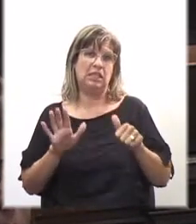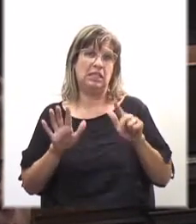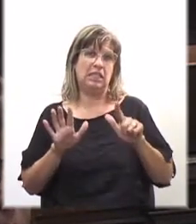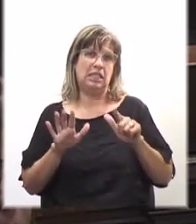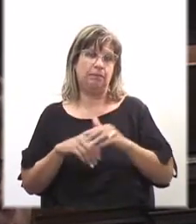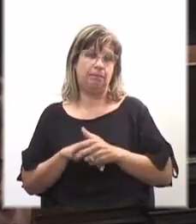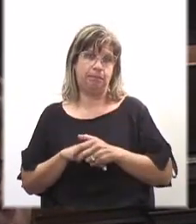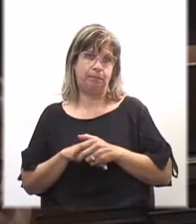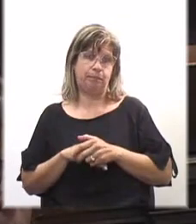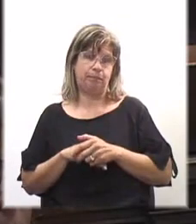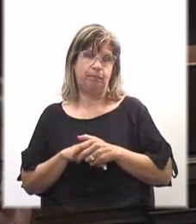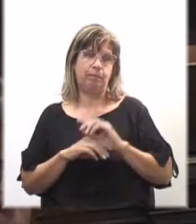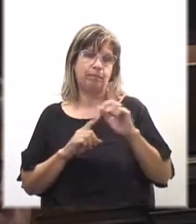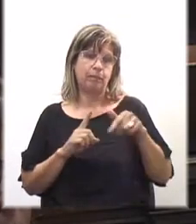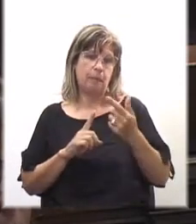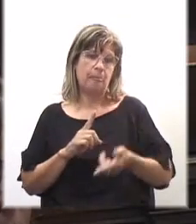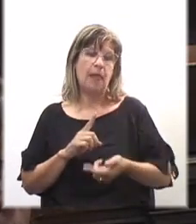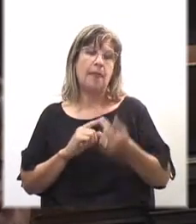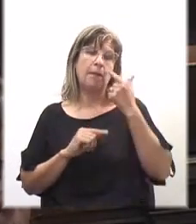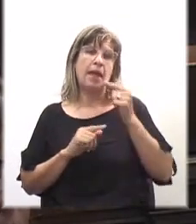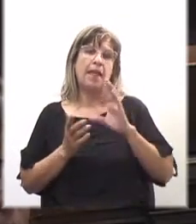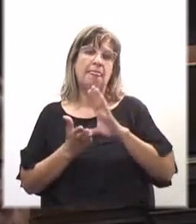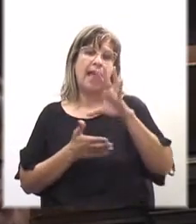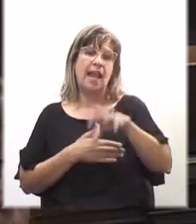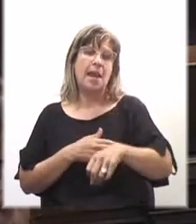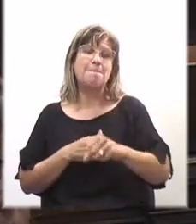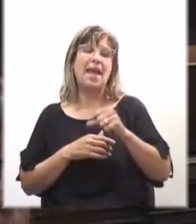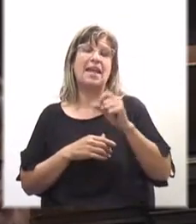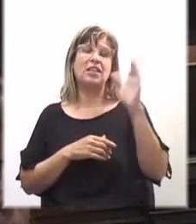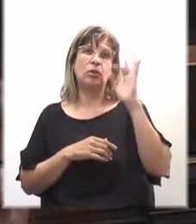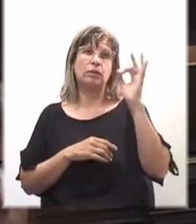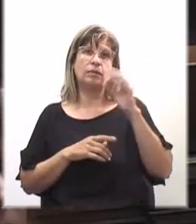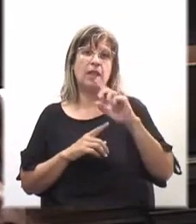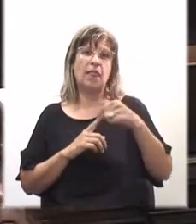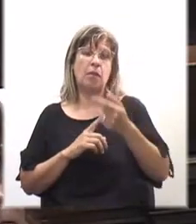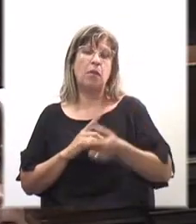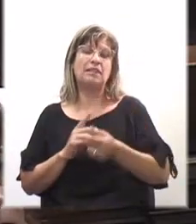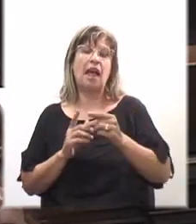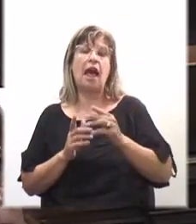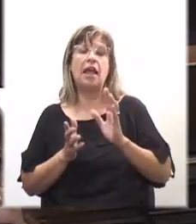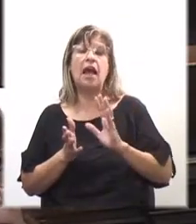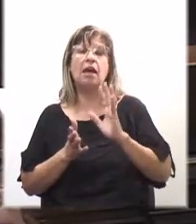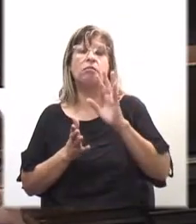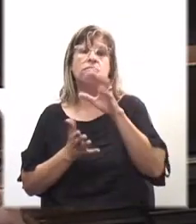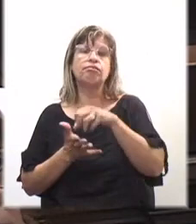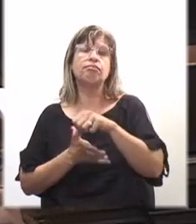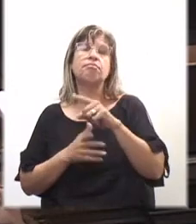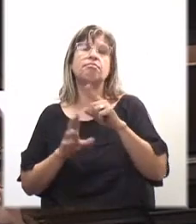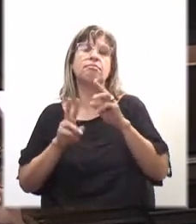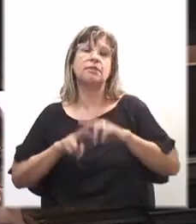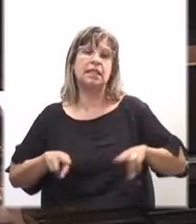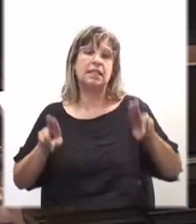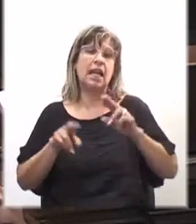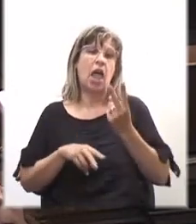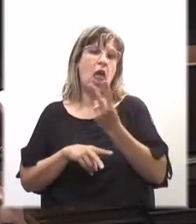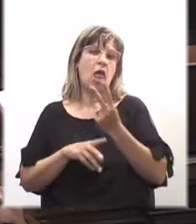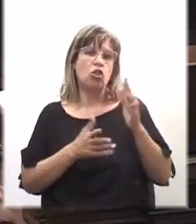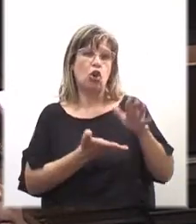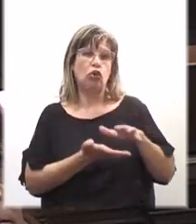Y después del Imperio Británico a la división de las Naciones Unidas en dos